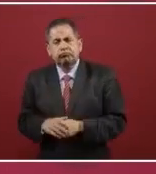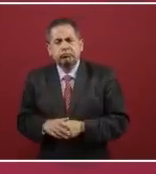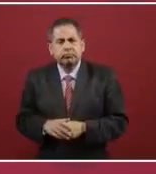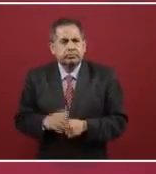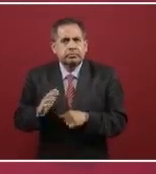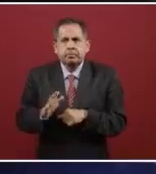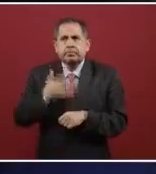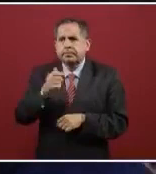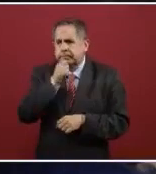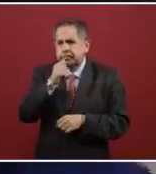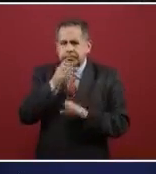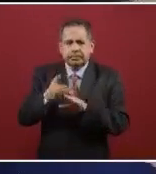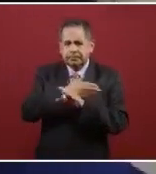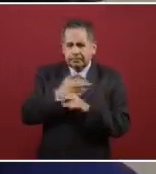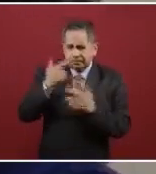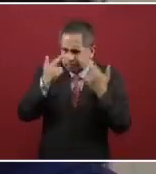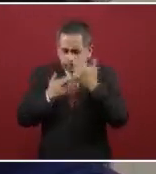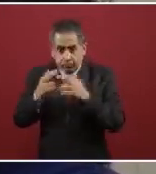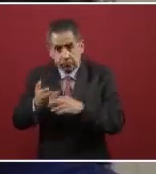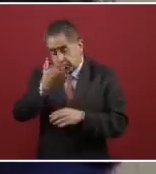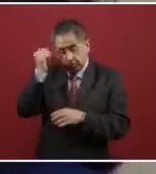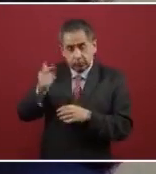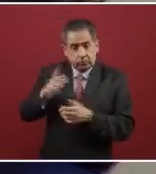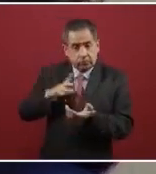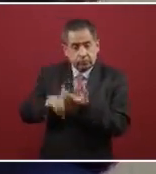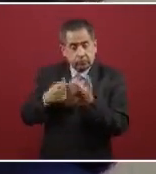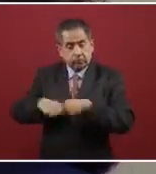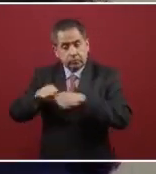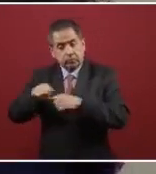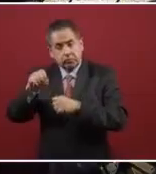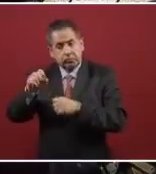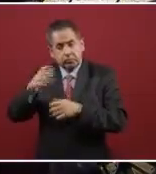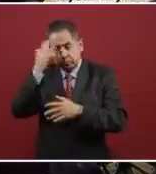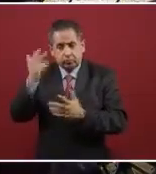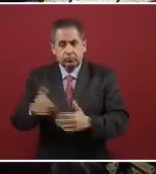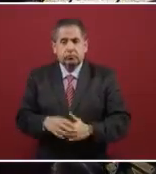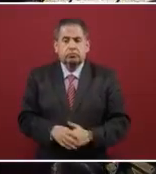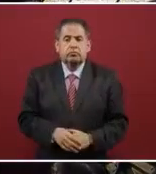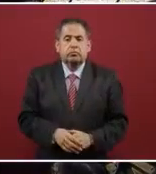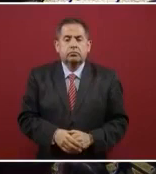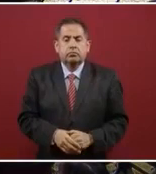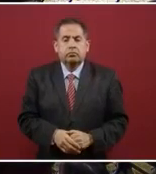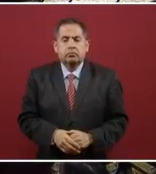del por qué no se revisó antes? O sea, ¿no sabían que existía ese seguro? Desde enero se